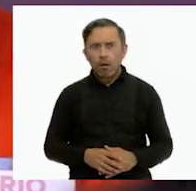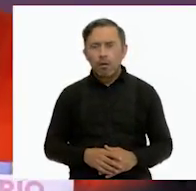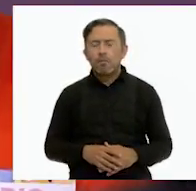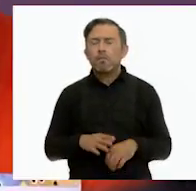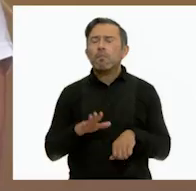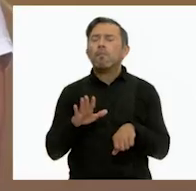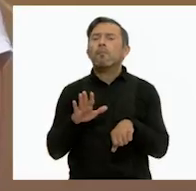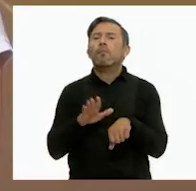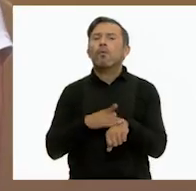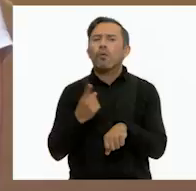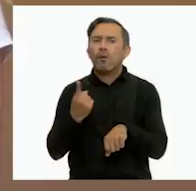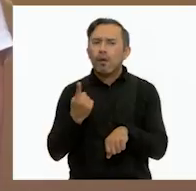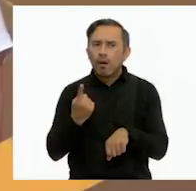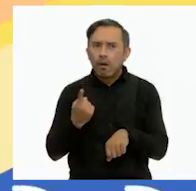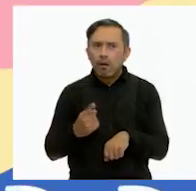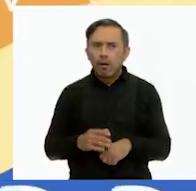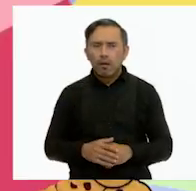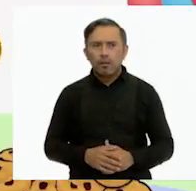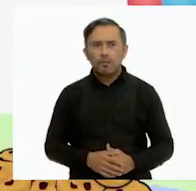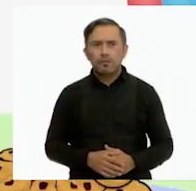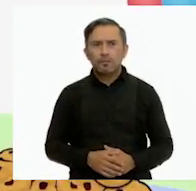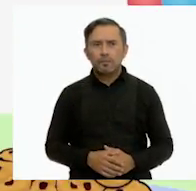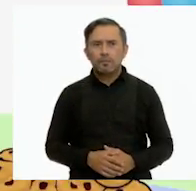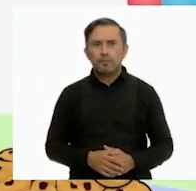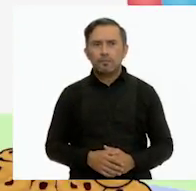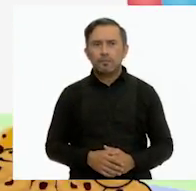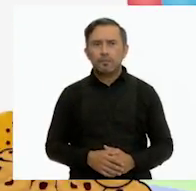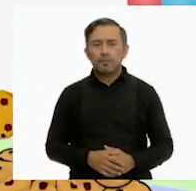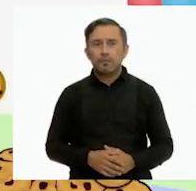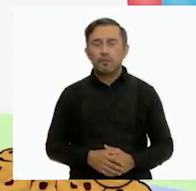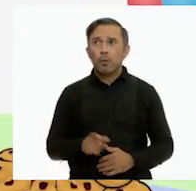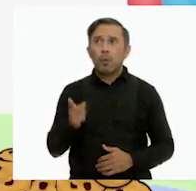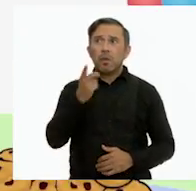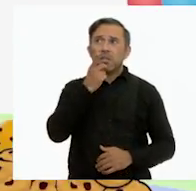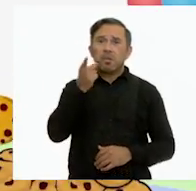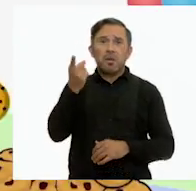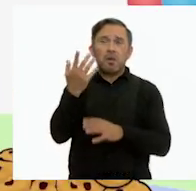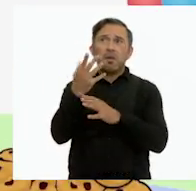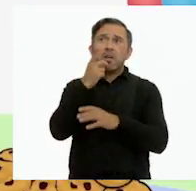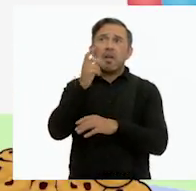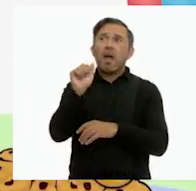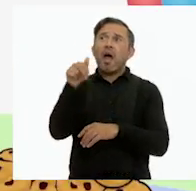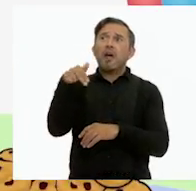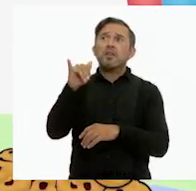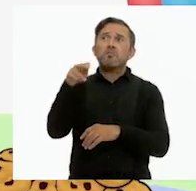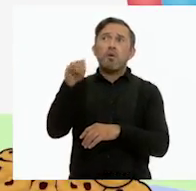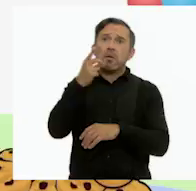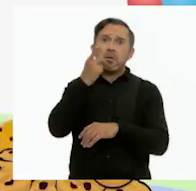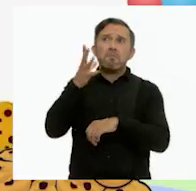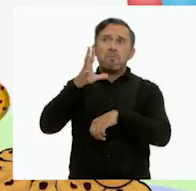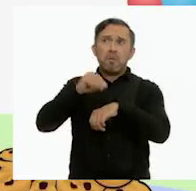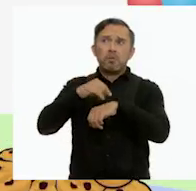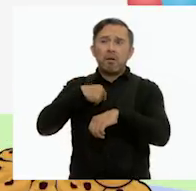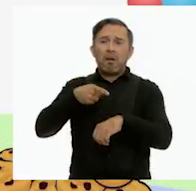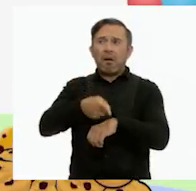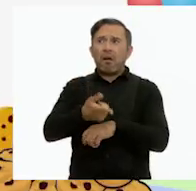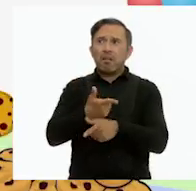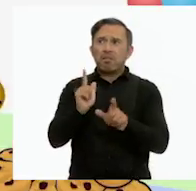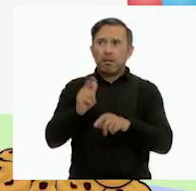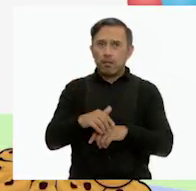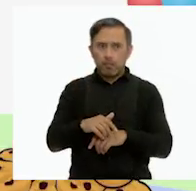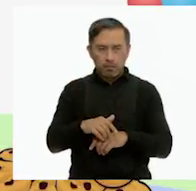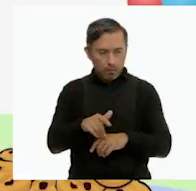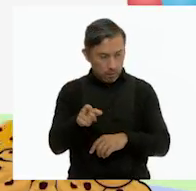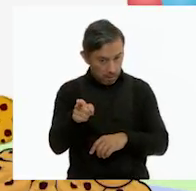¿Por qué? Ánimo dijo que podíamos agarrar. ¿Ánimo les dio permiso? Sí. ¿En